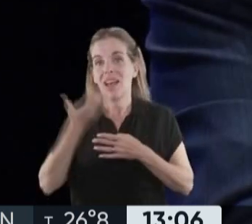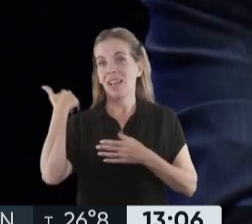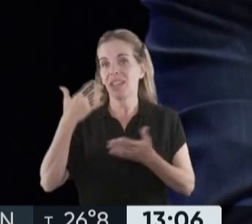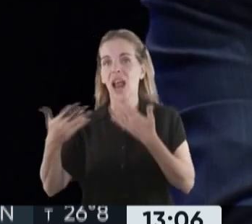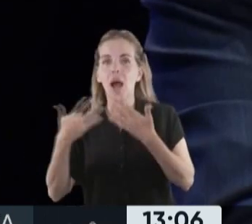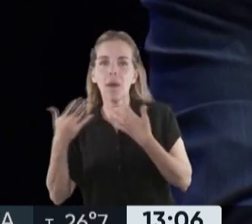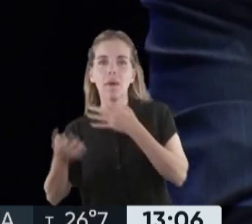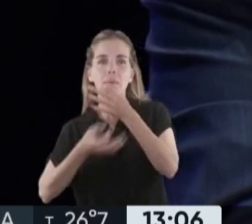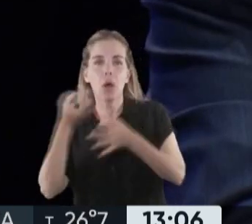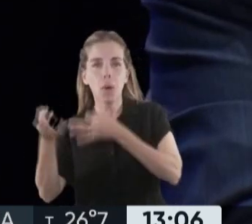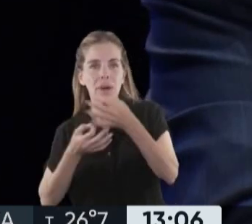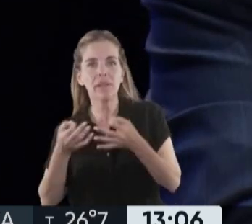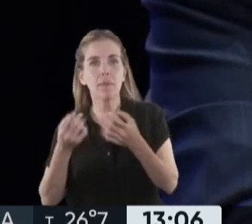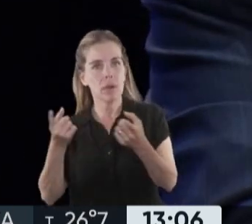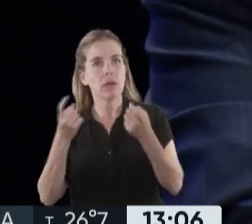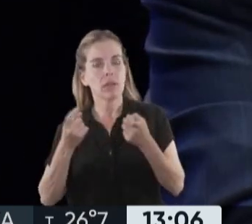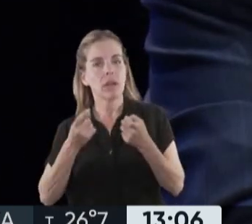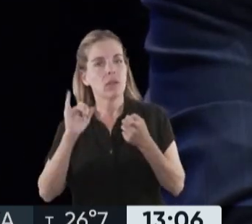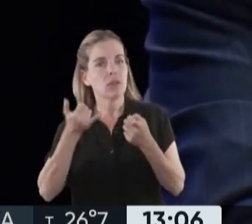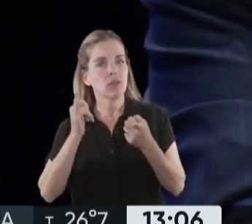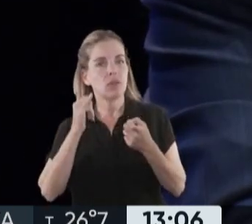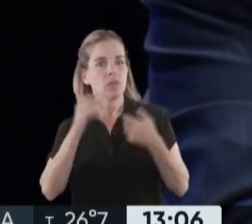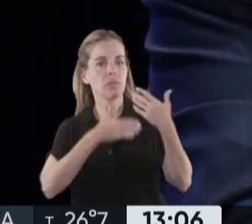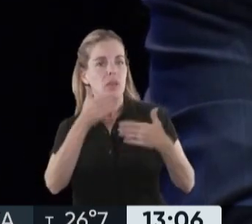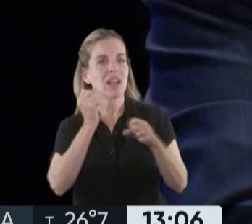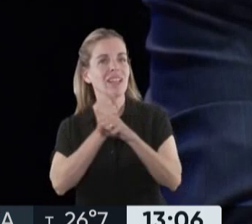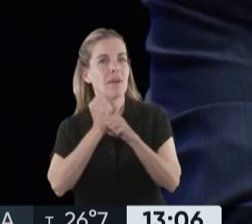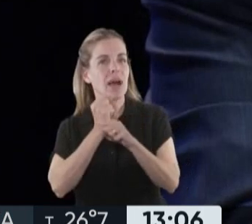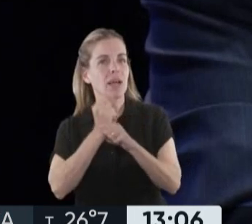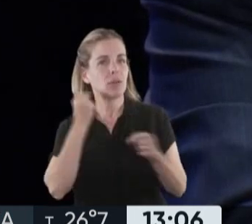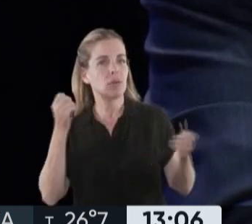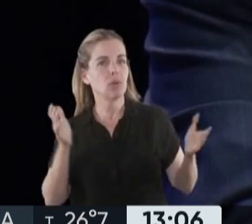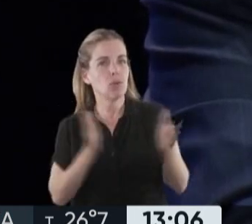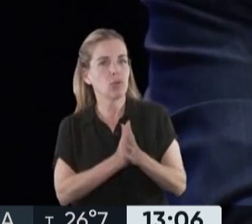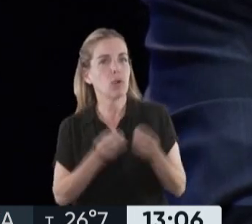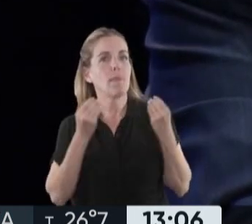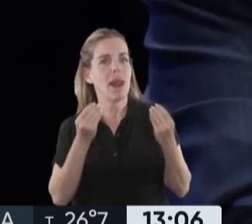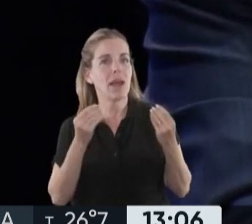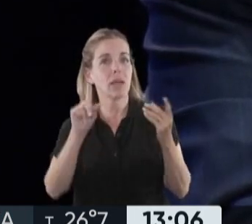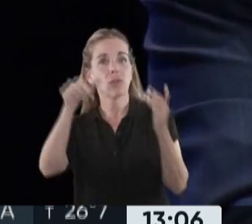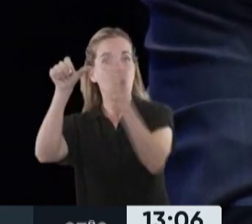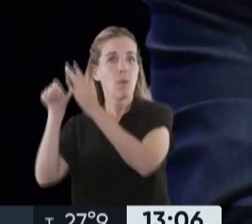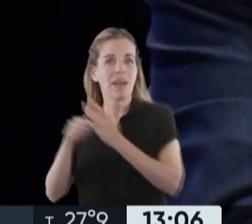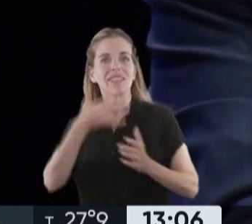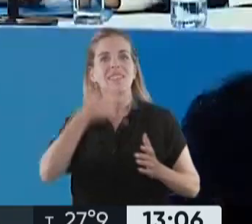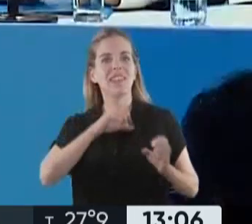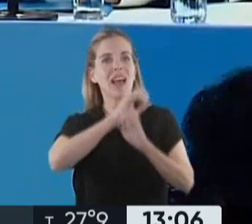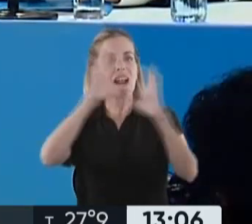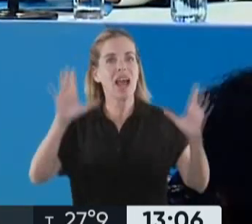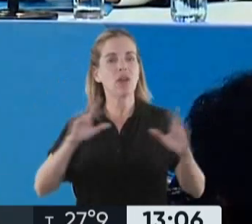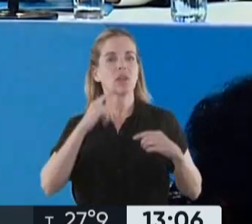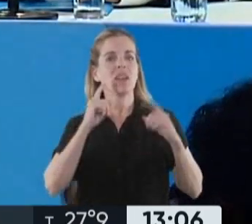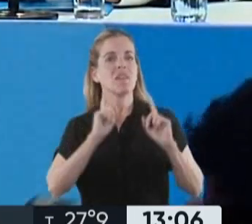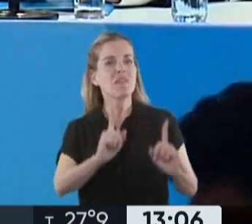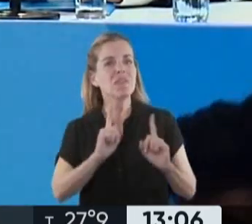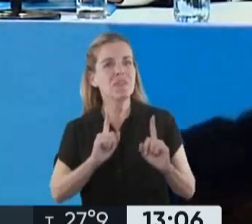necesidad de seguir trabajando para que el mundo entienda que no podemos seguir en el mundo en el que vivíamos, que el mundo en el que